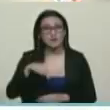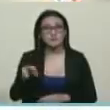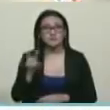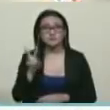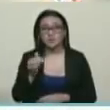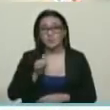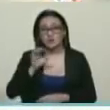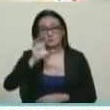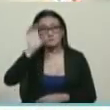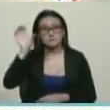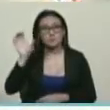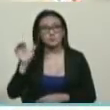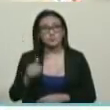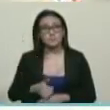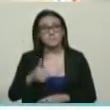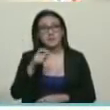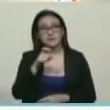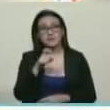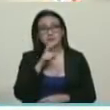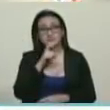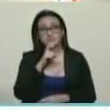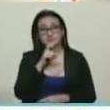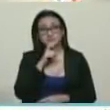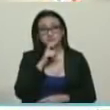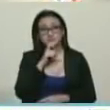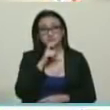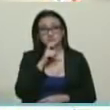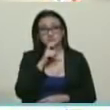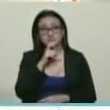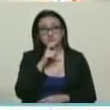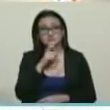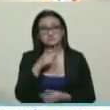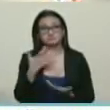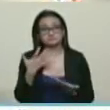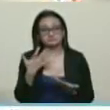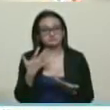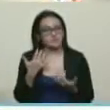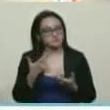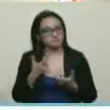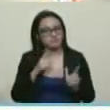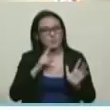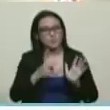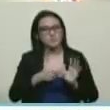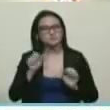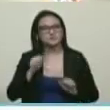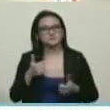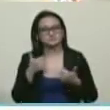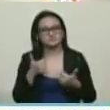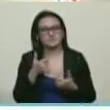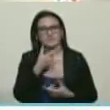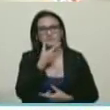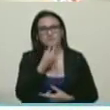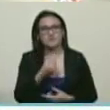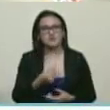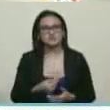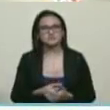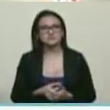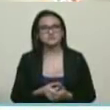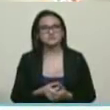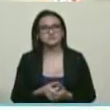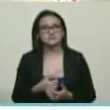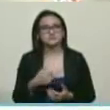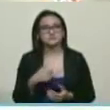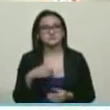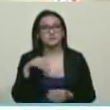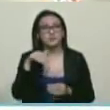cualquier parte del mundo, esta es la elección más compleja. Y sin embargo, ahí está, y lo hicimos muy fácil. Yo no voté en minutos,